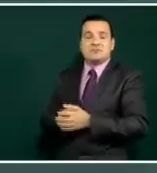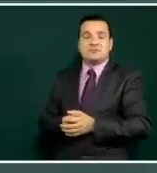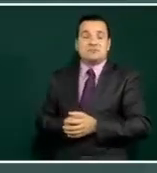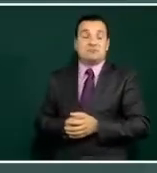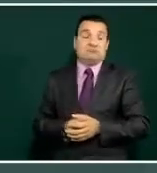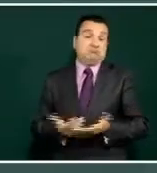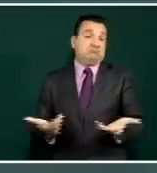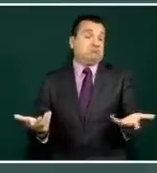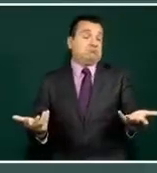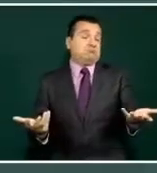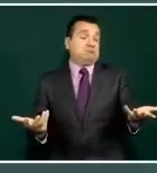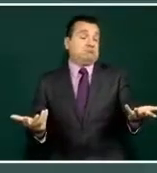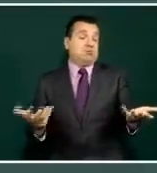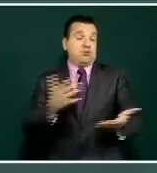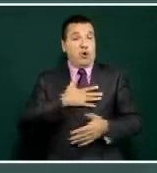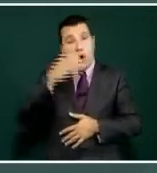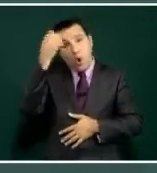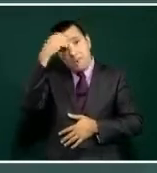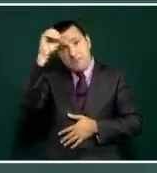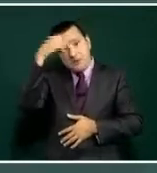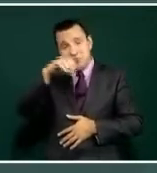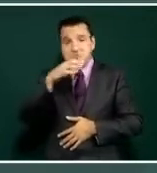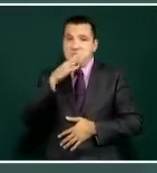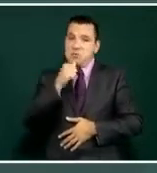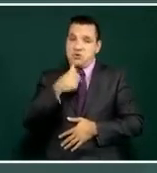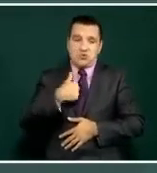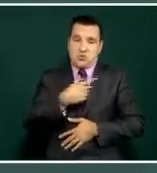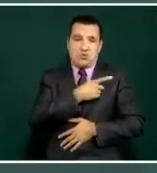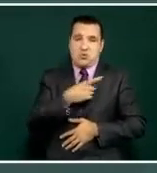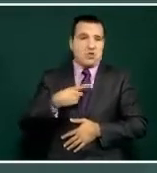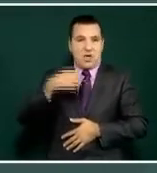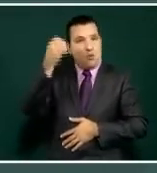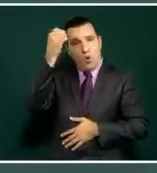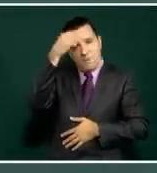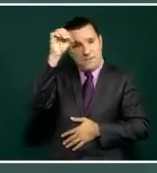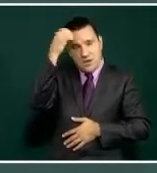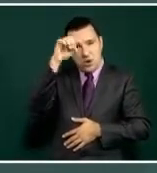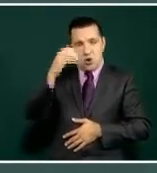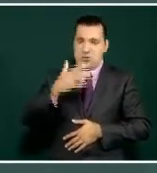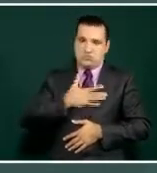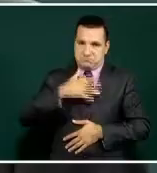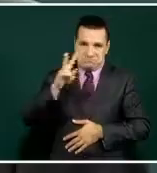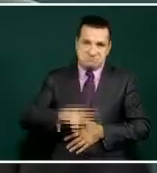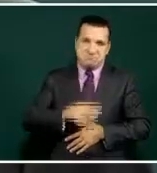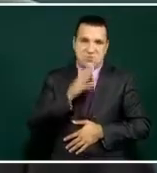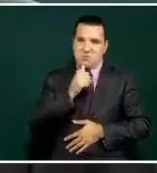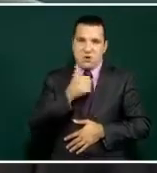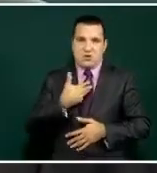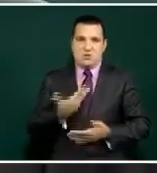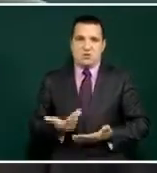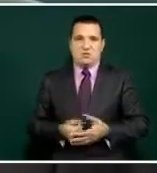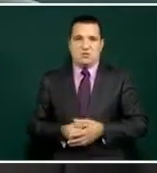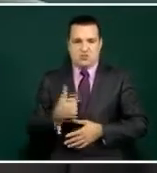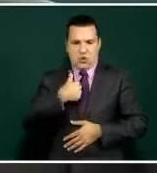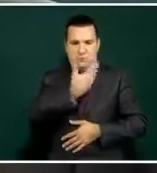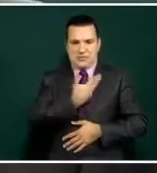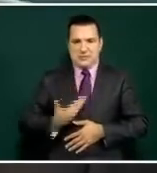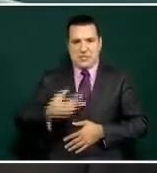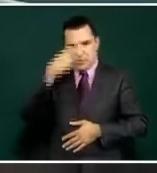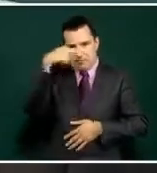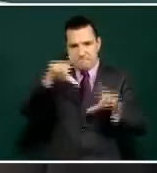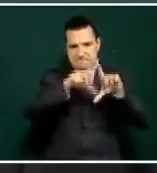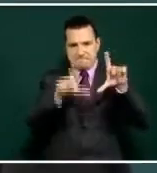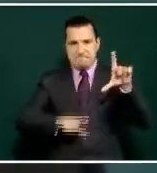opinión, porque no me corresponde. Yo soy presidente de